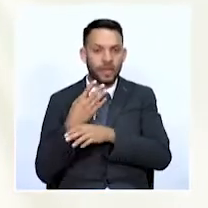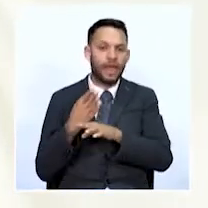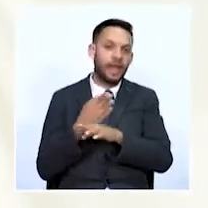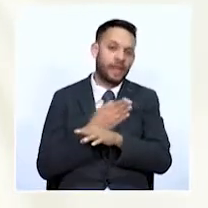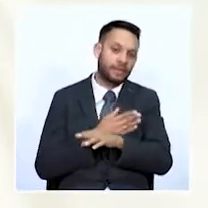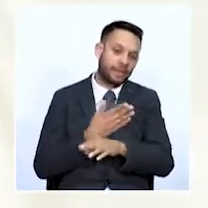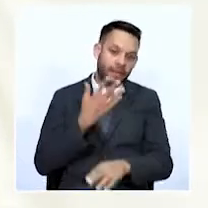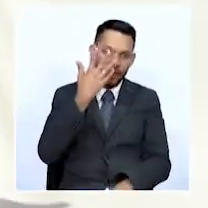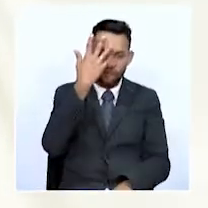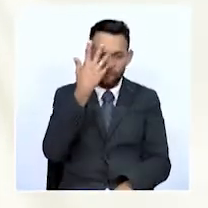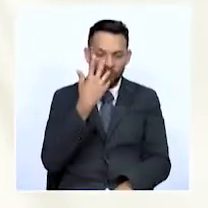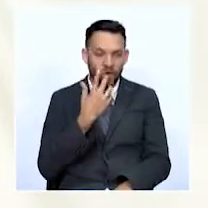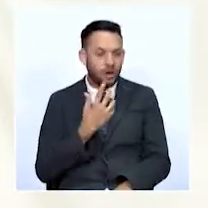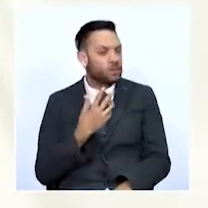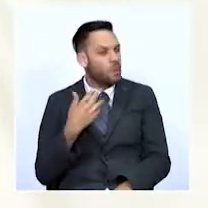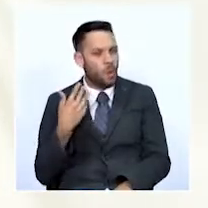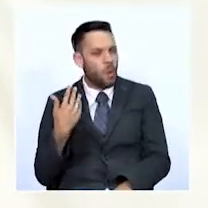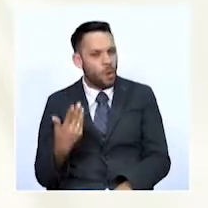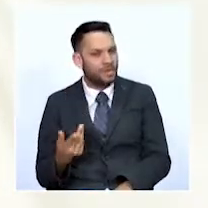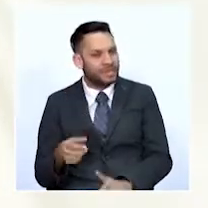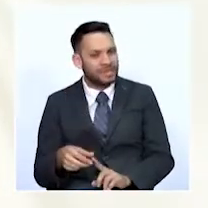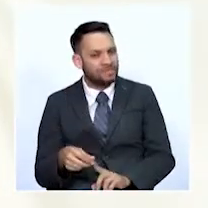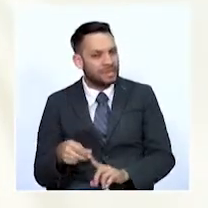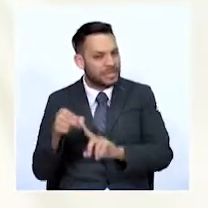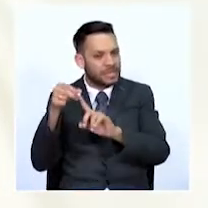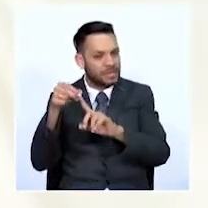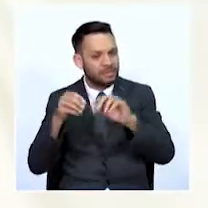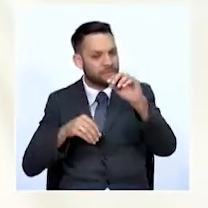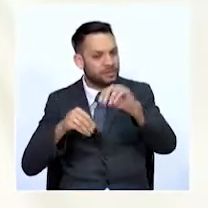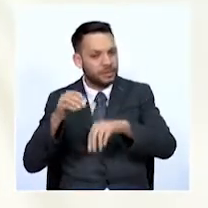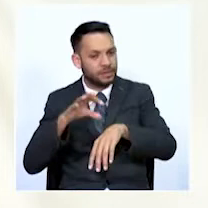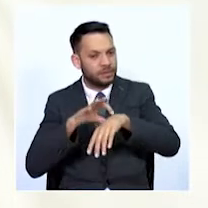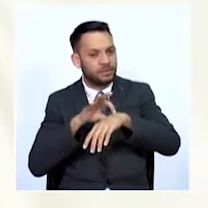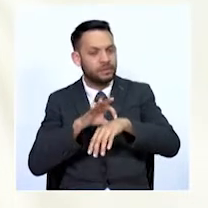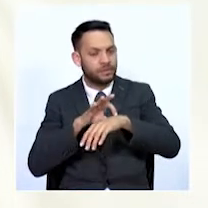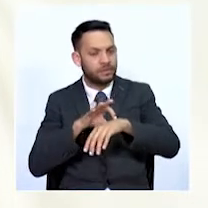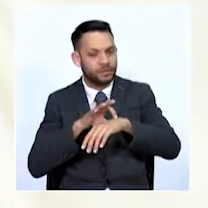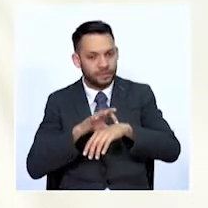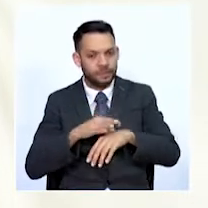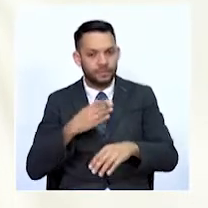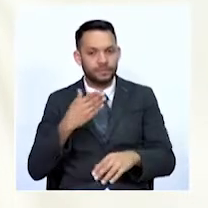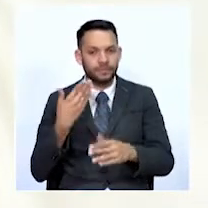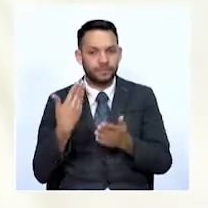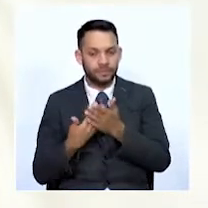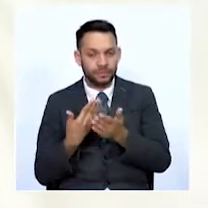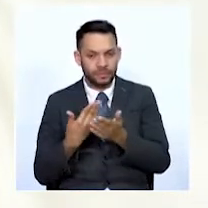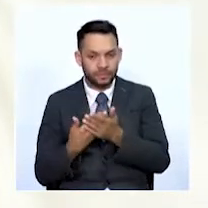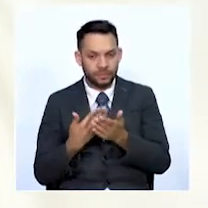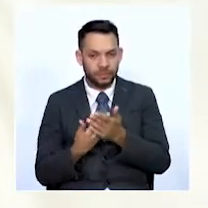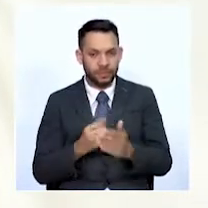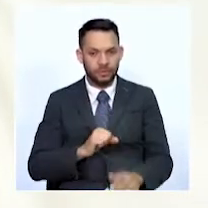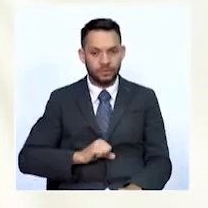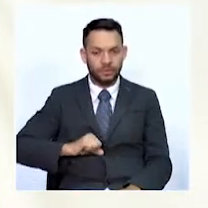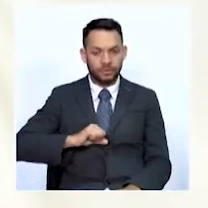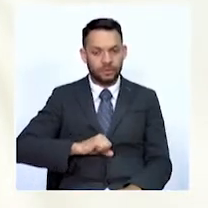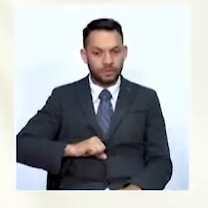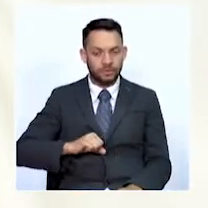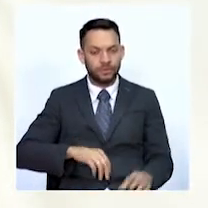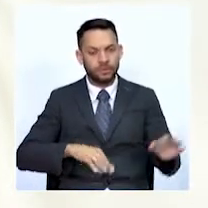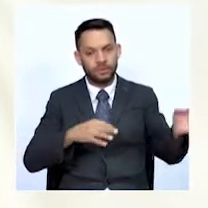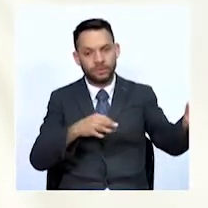Hay otra especialidad de la medicina que nos orienta en esto y es los radiólogos a través de los